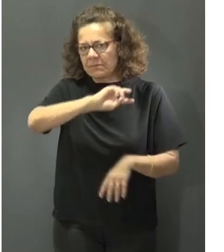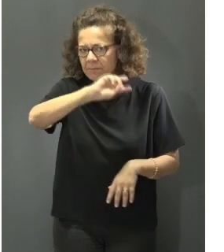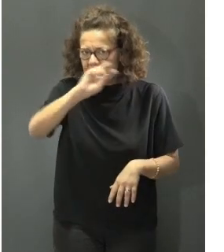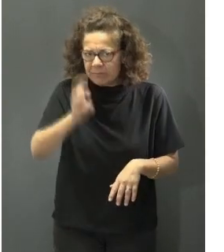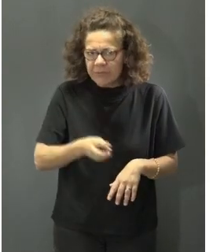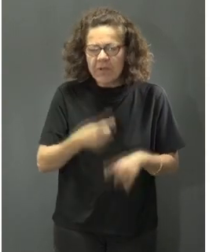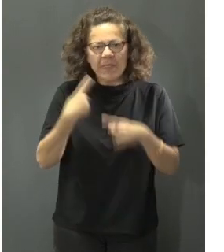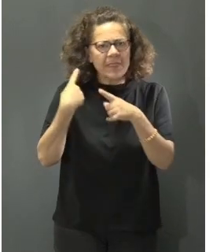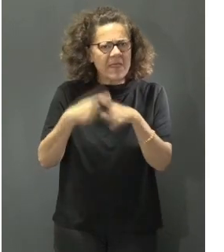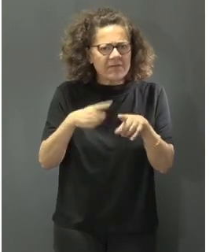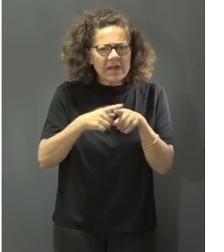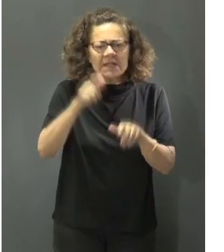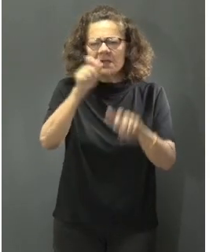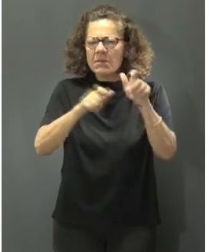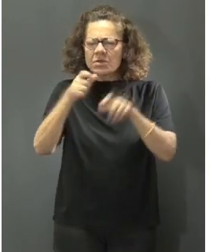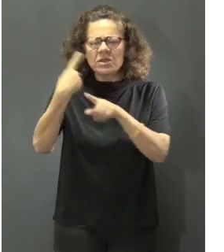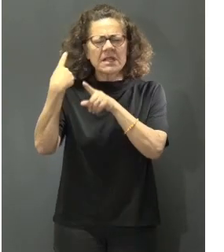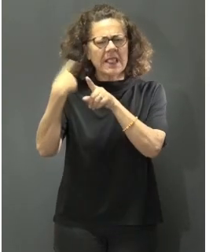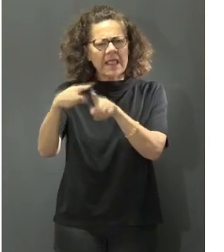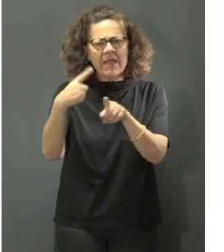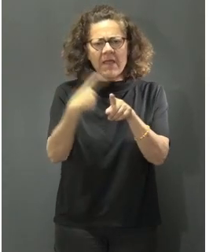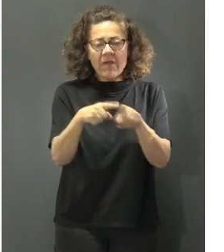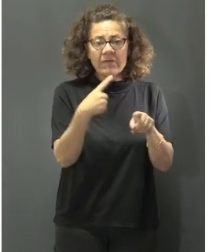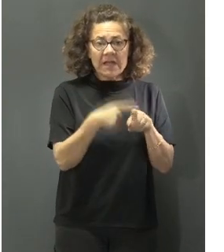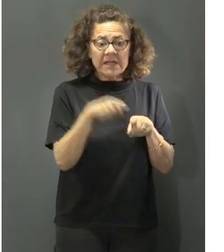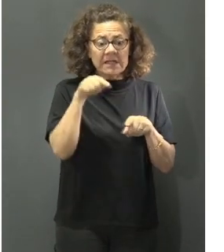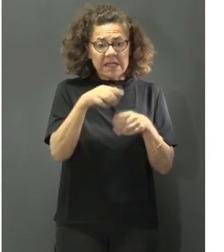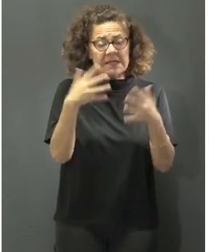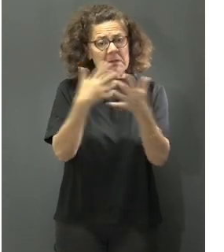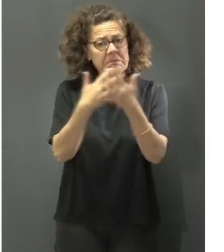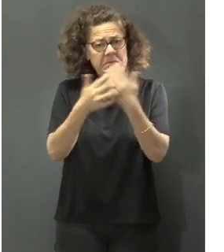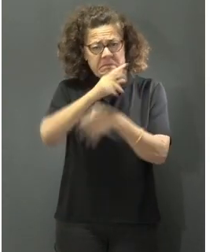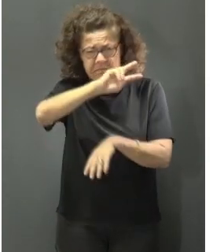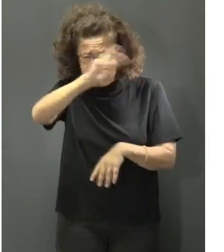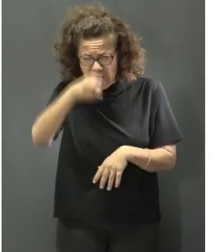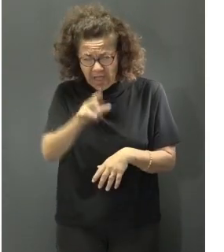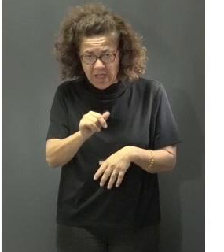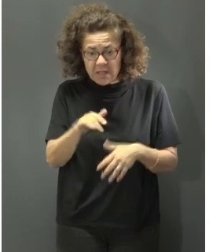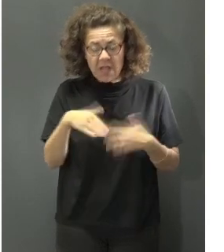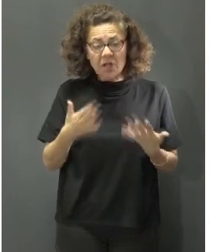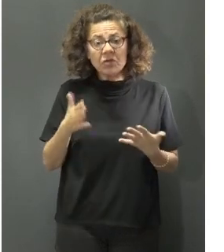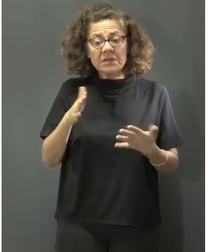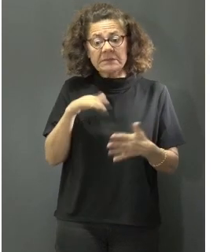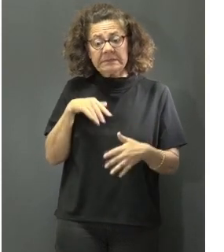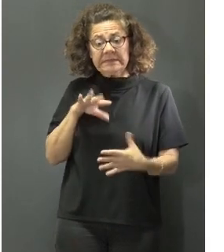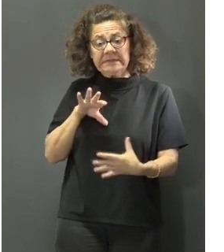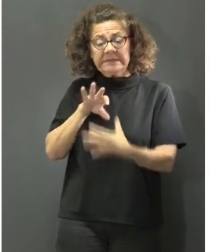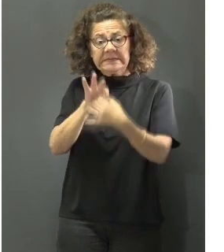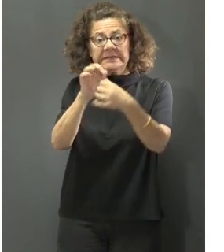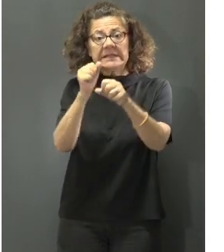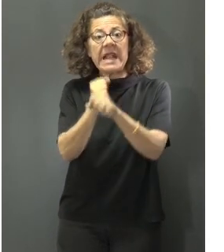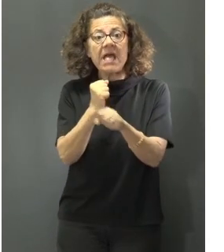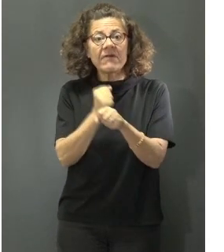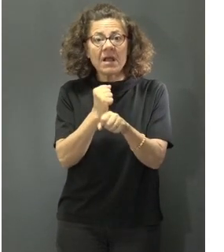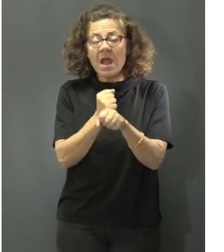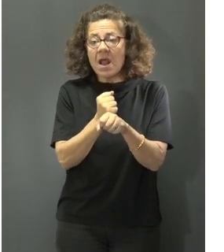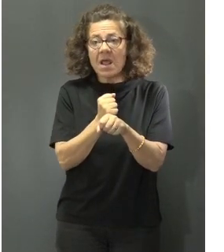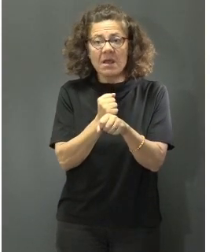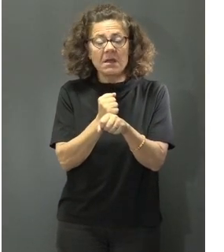a personas diferentes y a que haya esa variedad, con lo cual a la hora de trabajar, digamos que